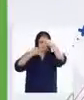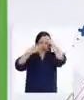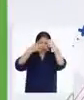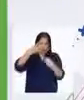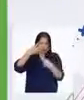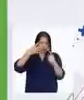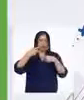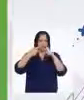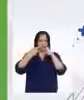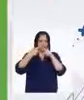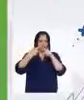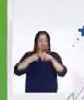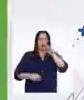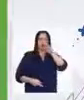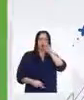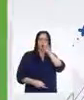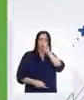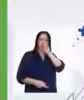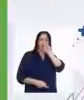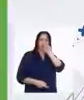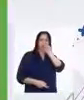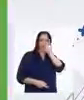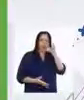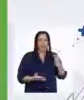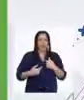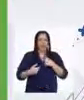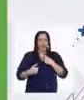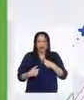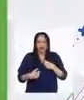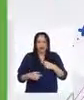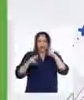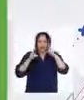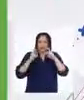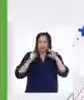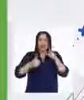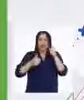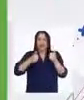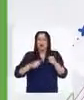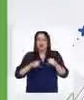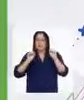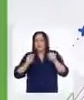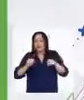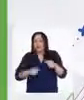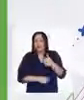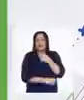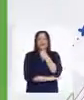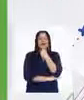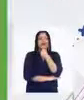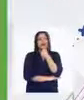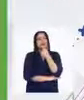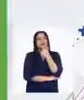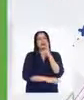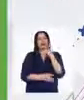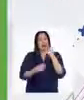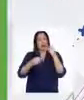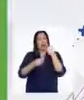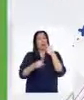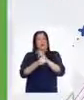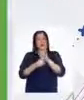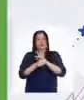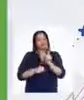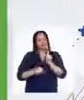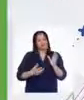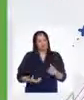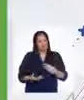son: moratoria, donde exploramos mucho las posibilidades y no hay mucho compromiso con